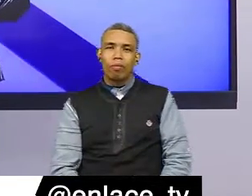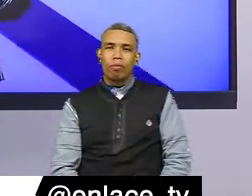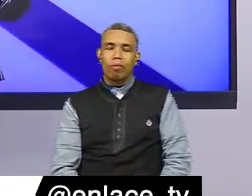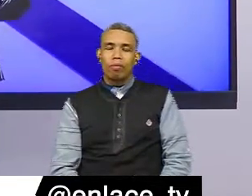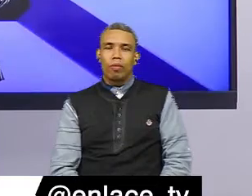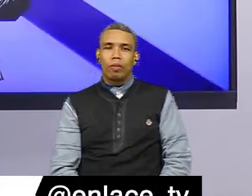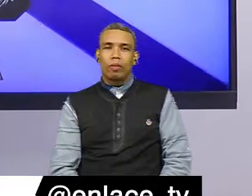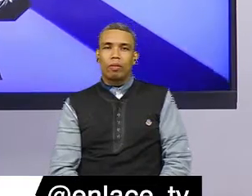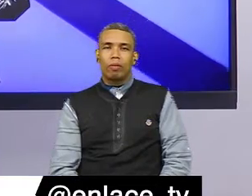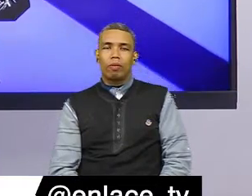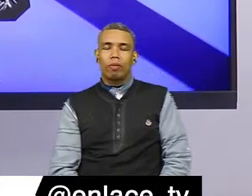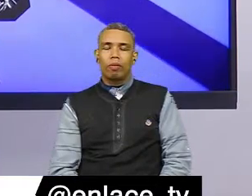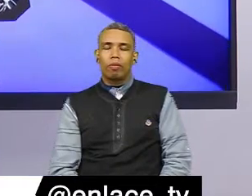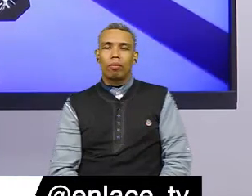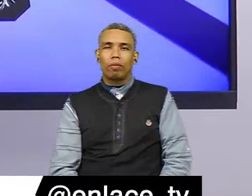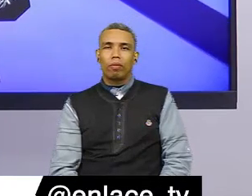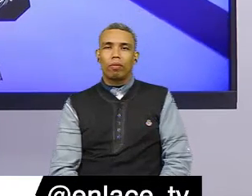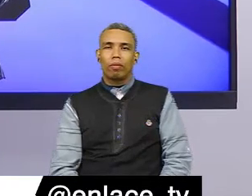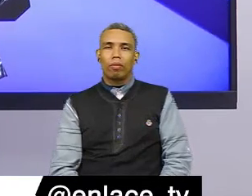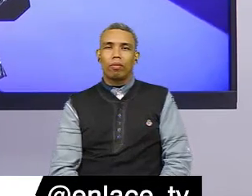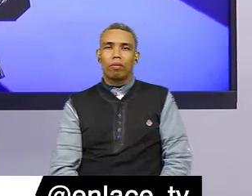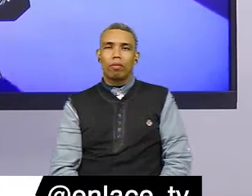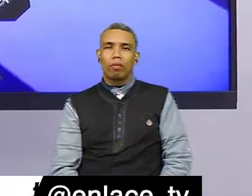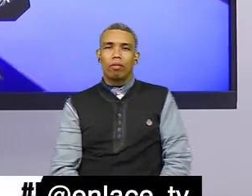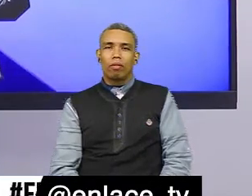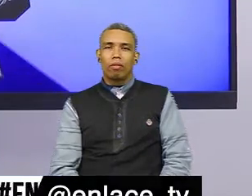y otras noticias serán desarrolladas durante la presente emisión.